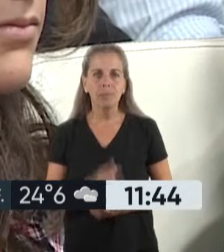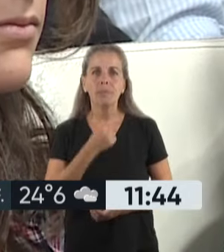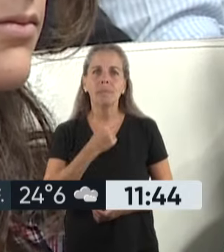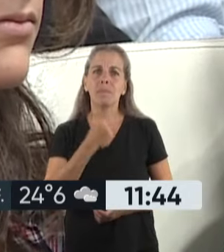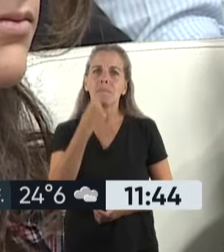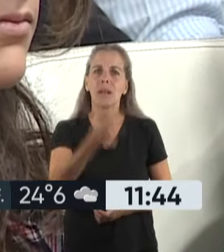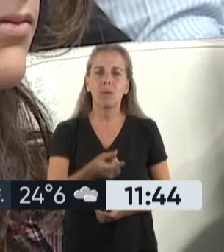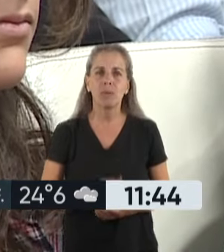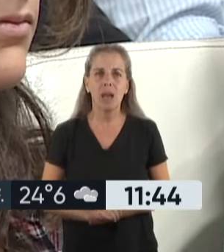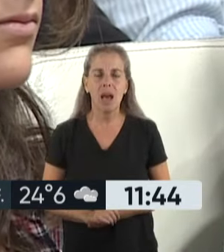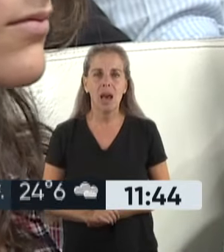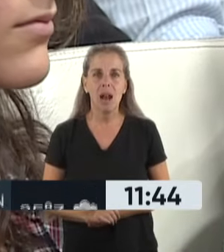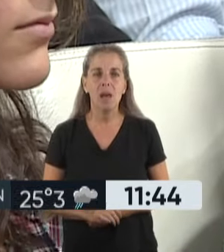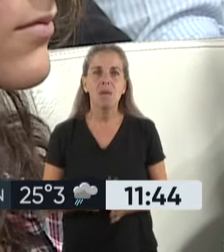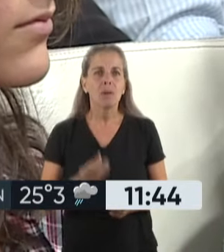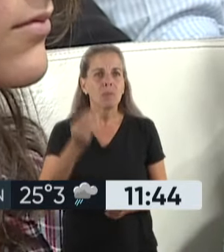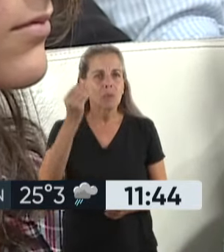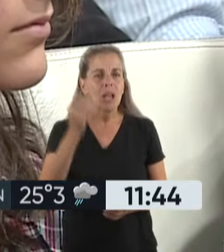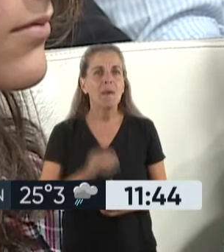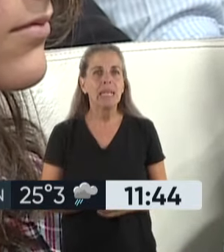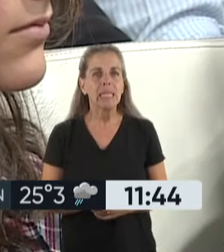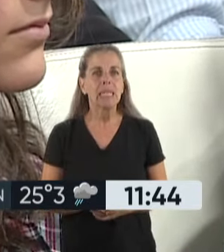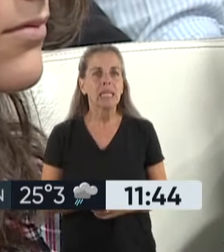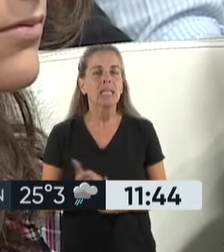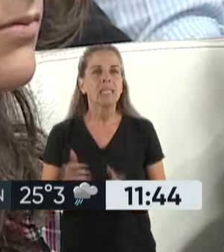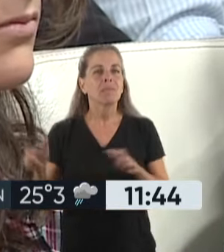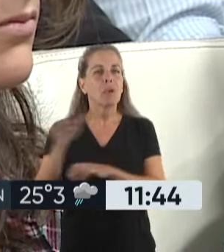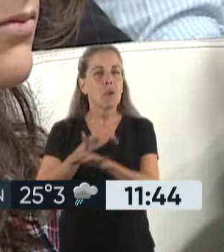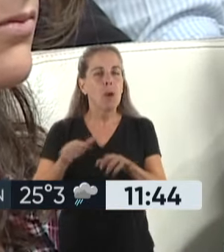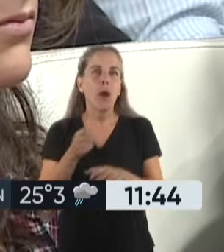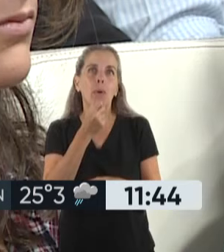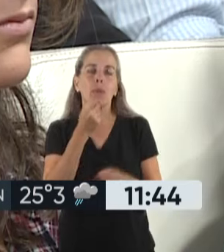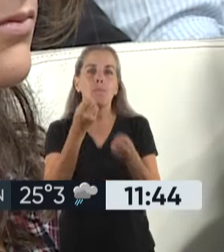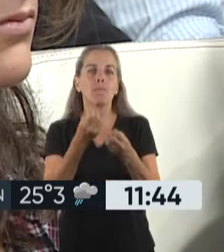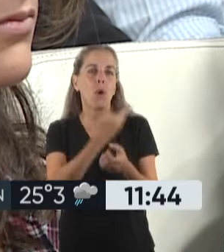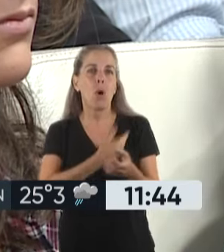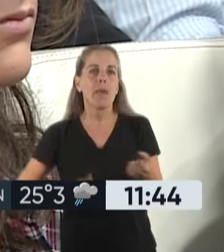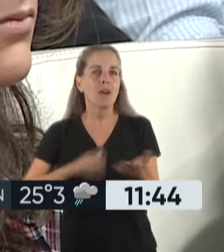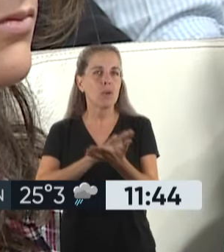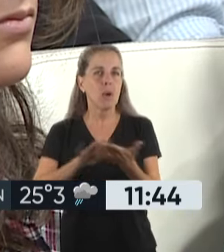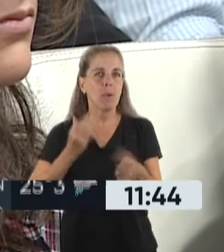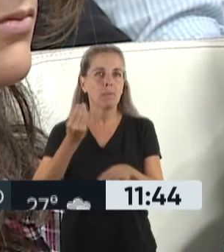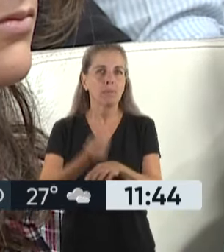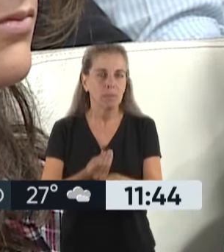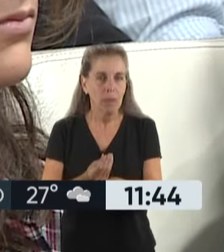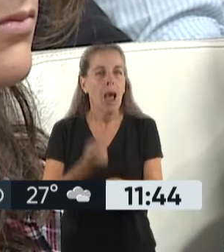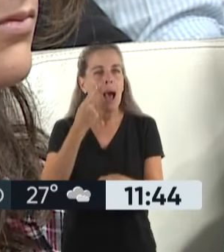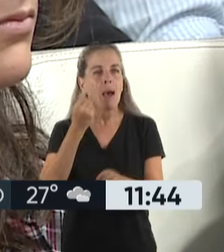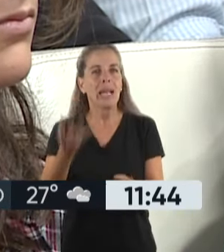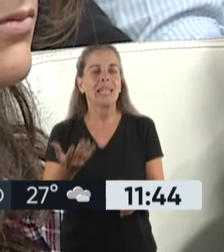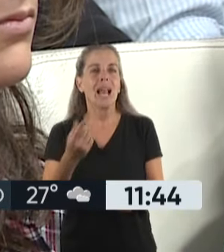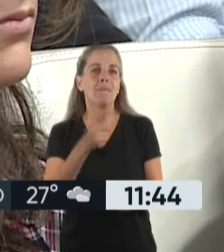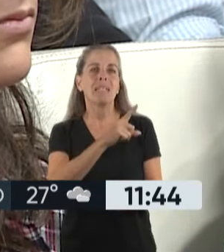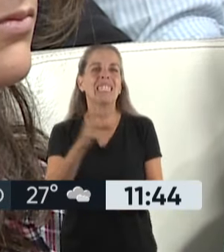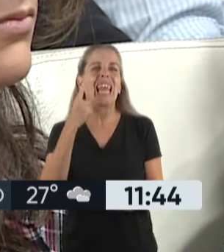consultar porque generalmente se habla de los primeros 100 días de los gobiernos bueno vos cómo lo evaluas qué puntaje le